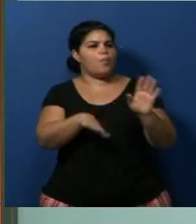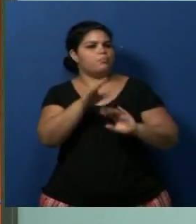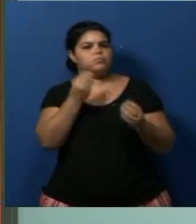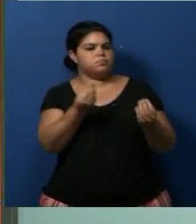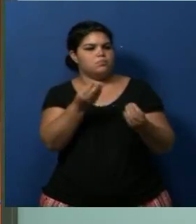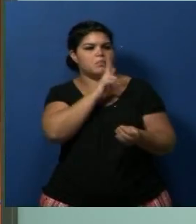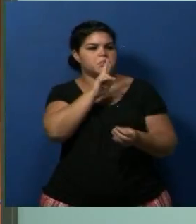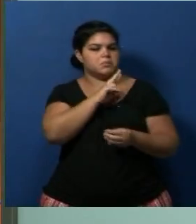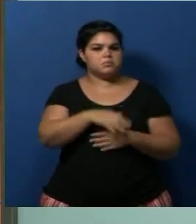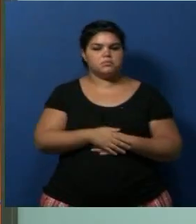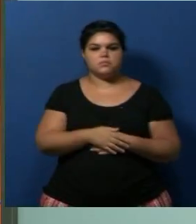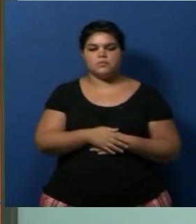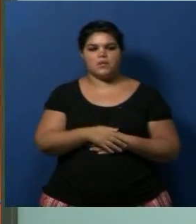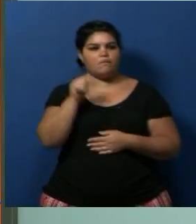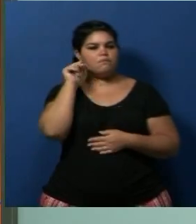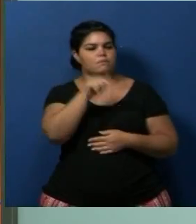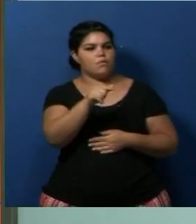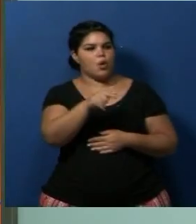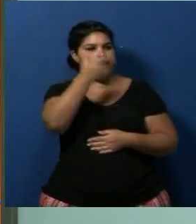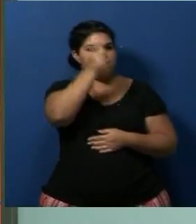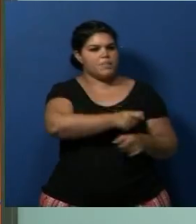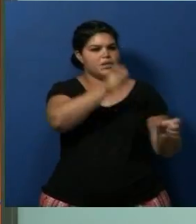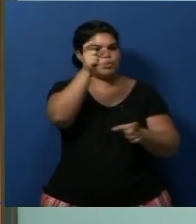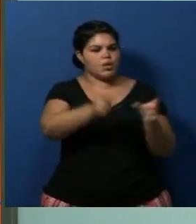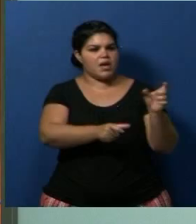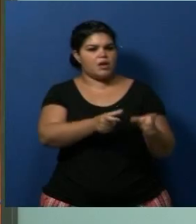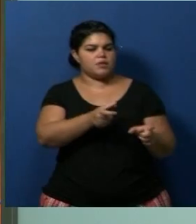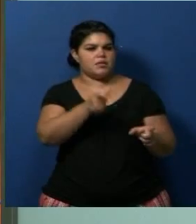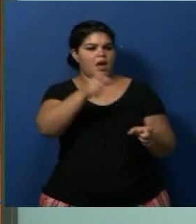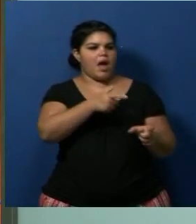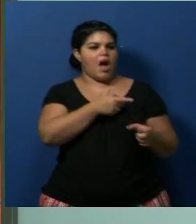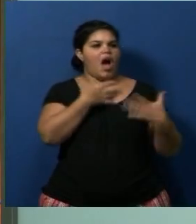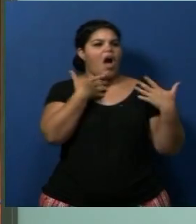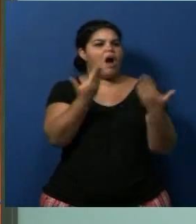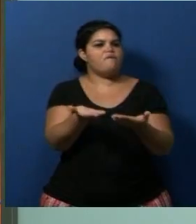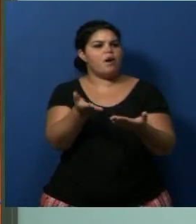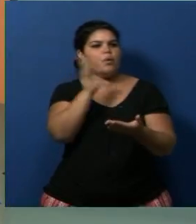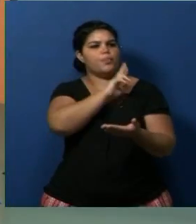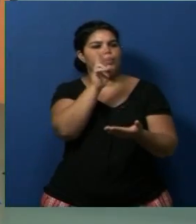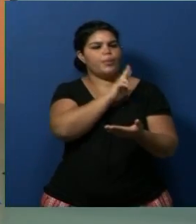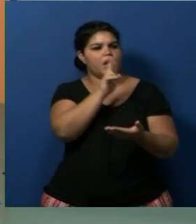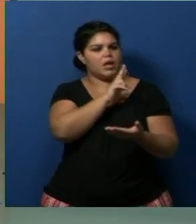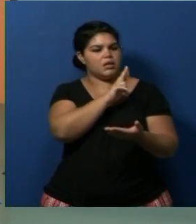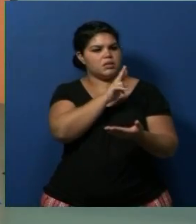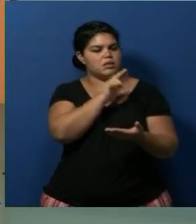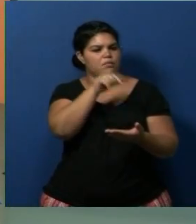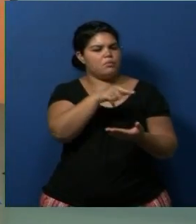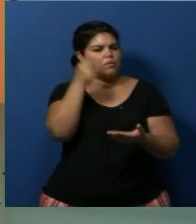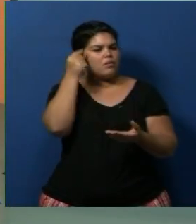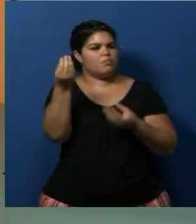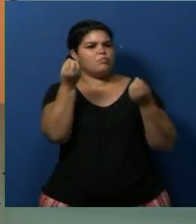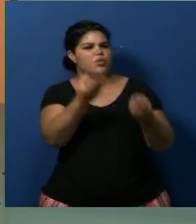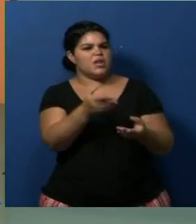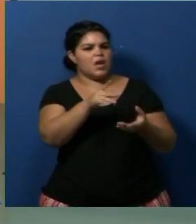de algunas personas que han escrito sobre esto, en algunos escritos así por el mundo. ¿Podemos profundizar sobre este concepto de por qué estamos hablando de una